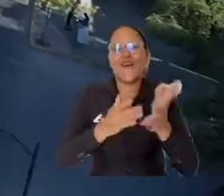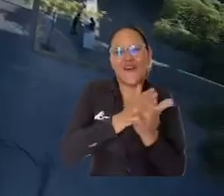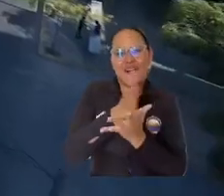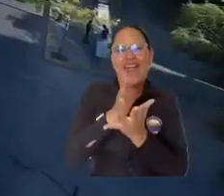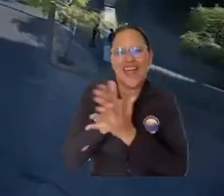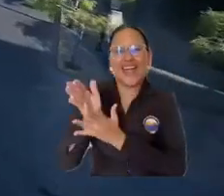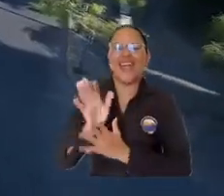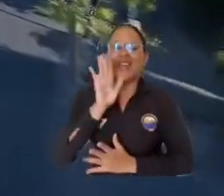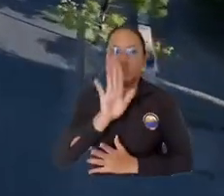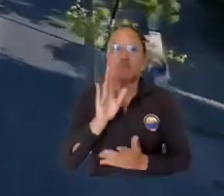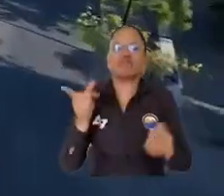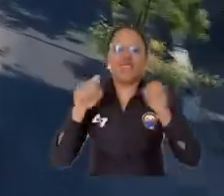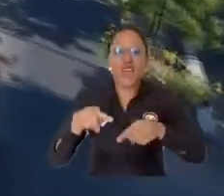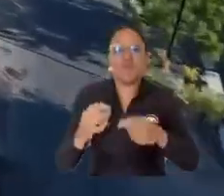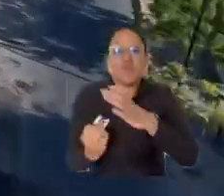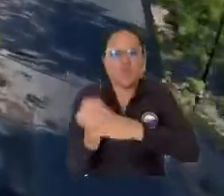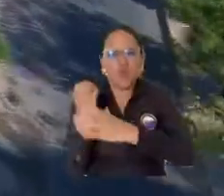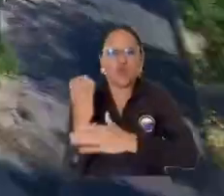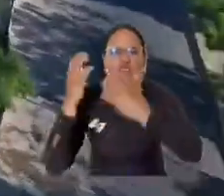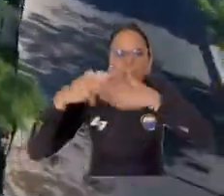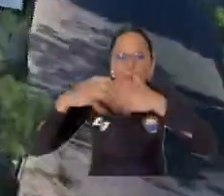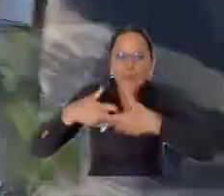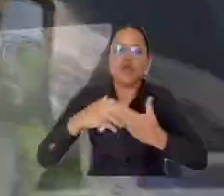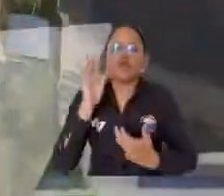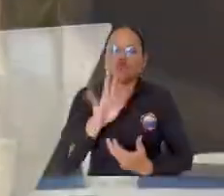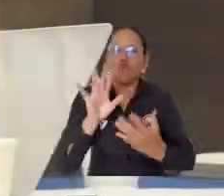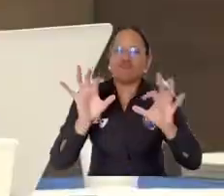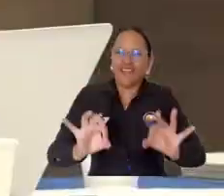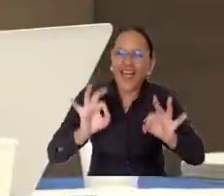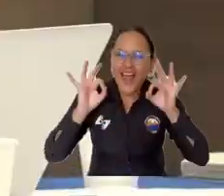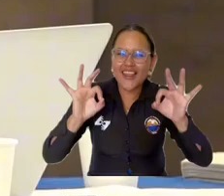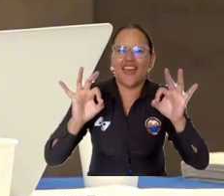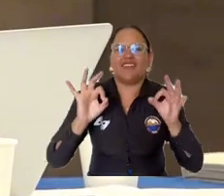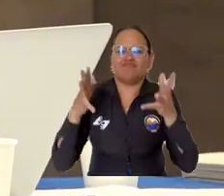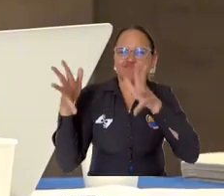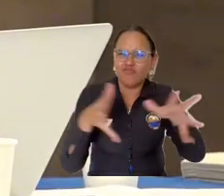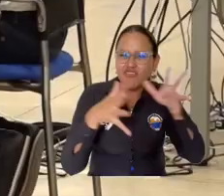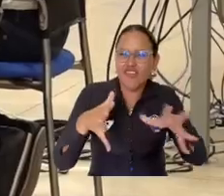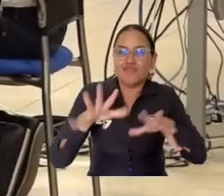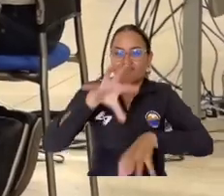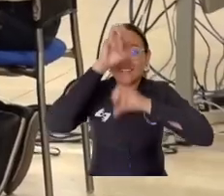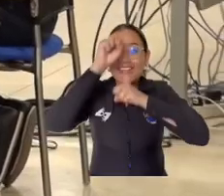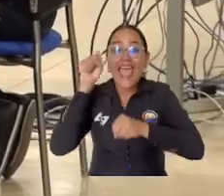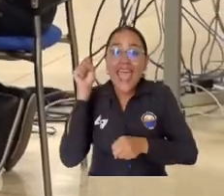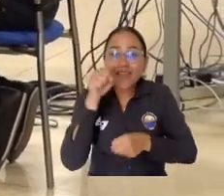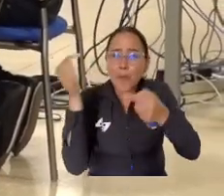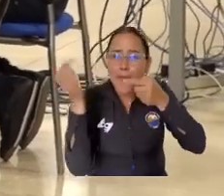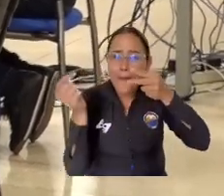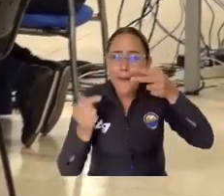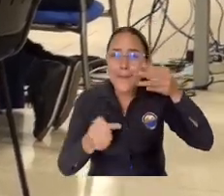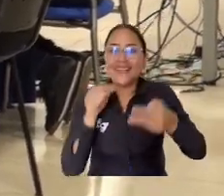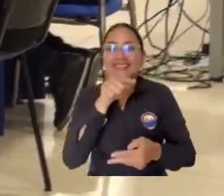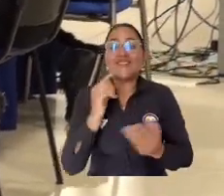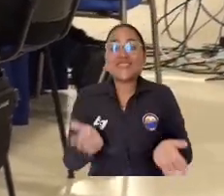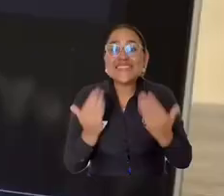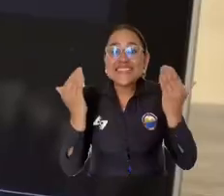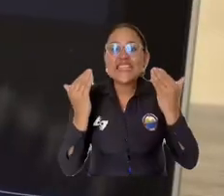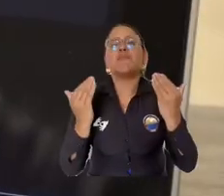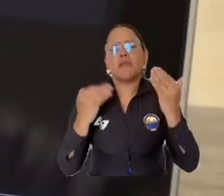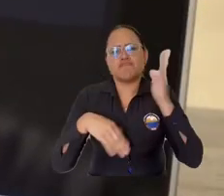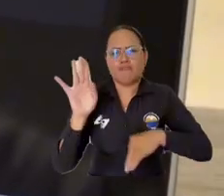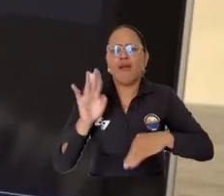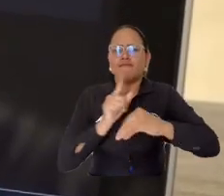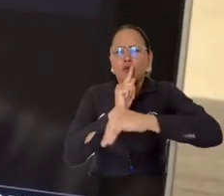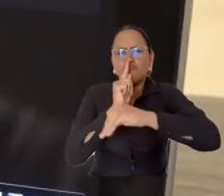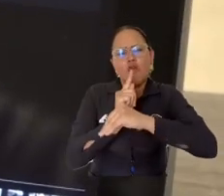académicos, el relacionamiento con el sector productivo, la calidad del proceso de enseñanza-aprendizaje, entre otros, serán elementos importantes